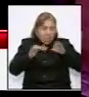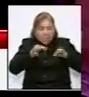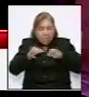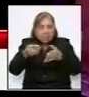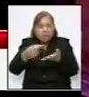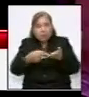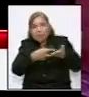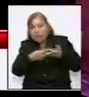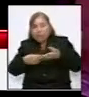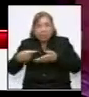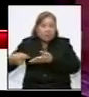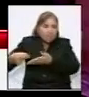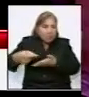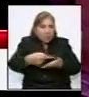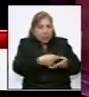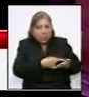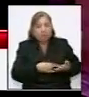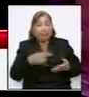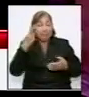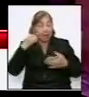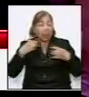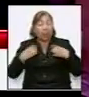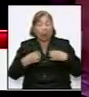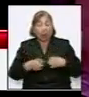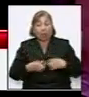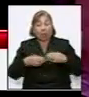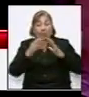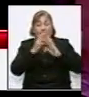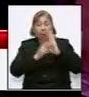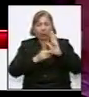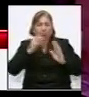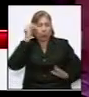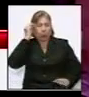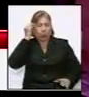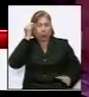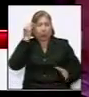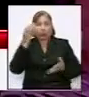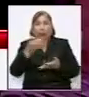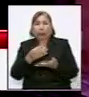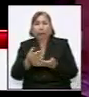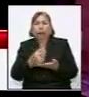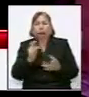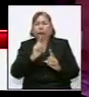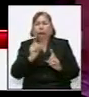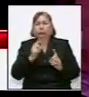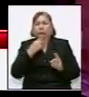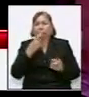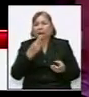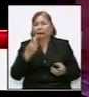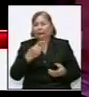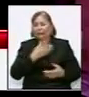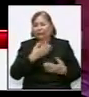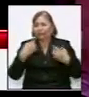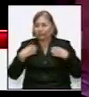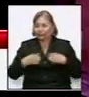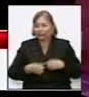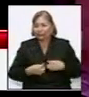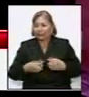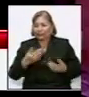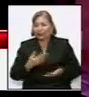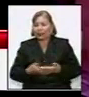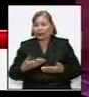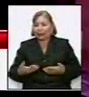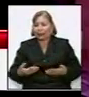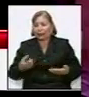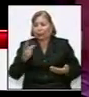poder probar estas importantes para jugar este momento casi como ingeniero en contador no siempre no presencial que haya cosas